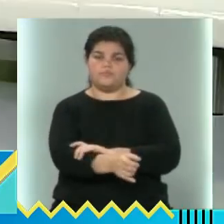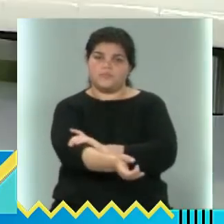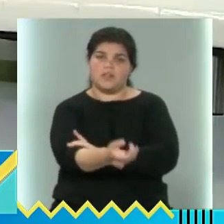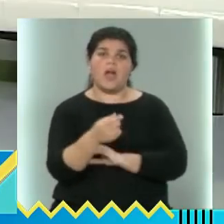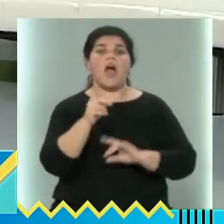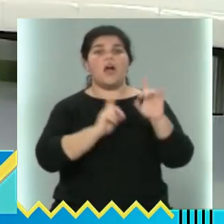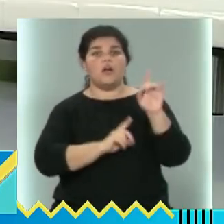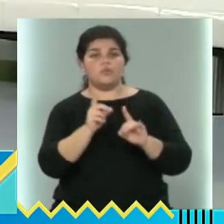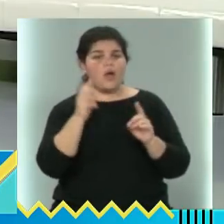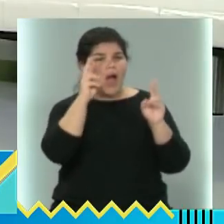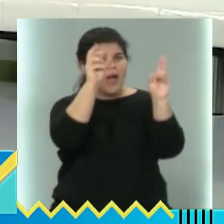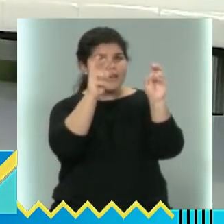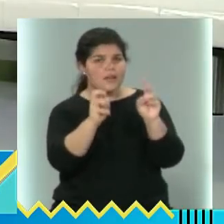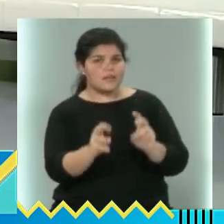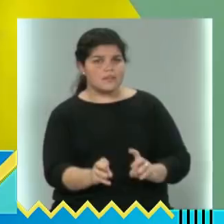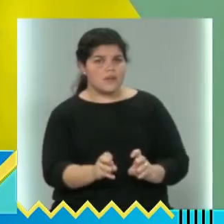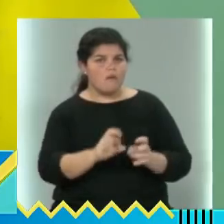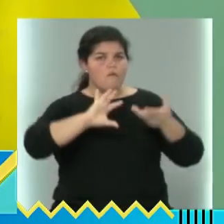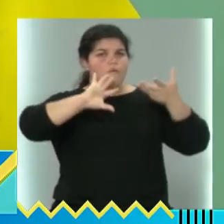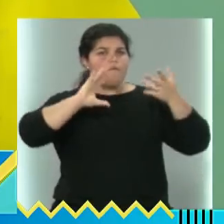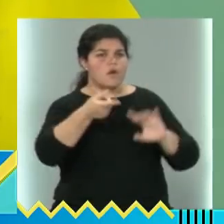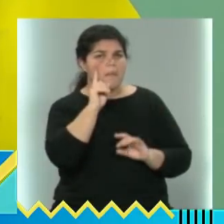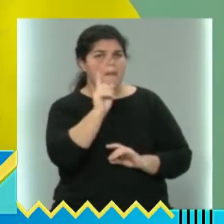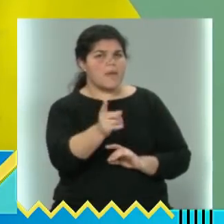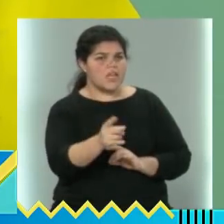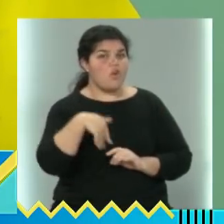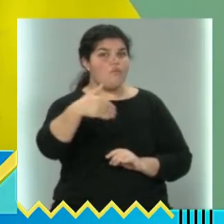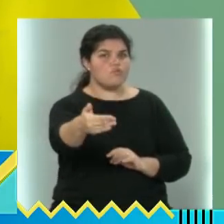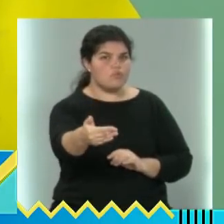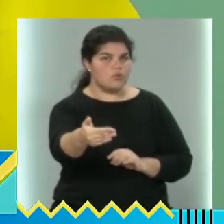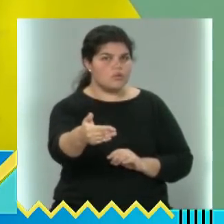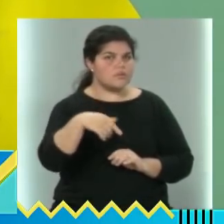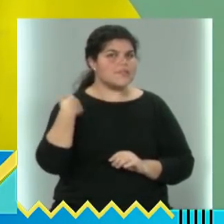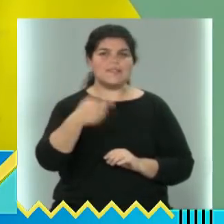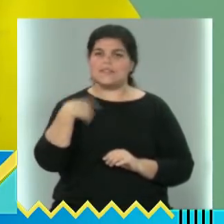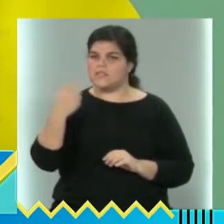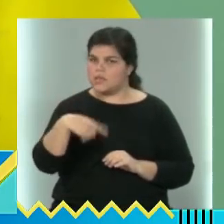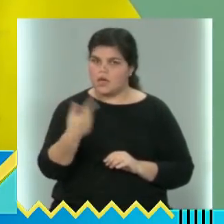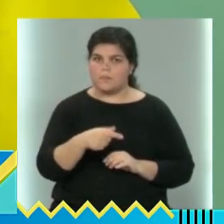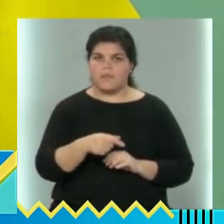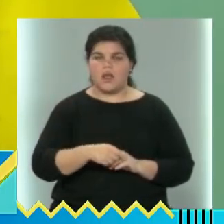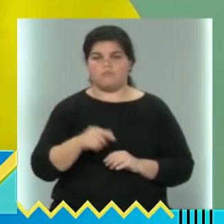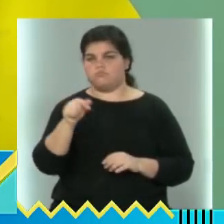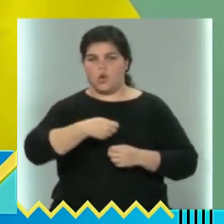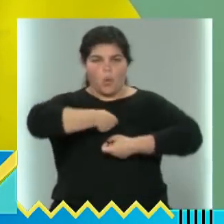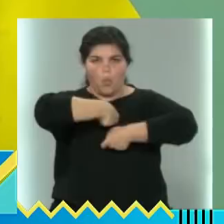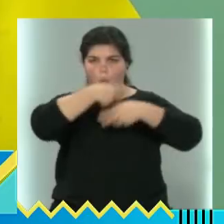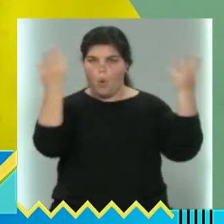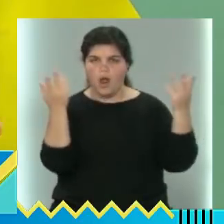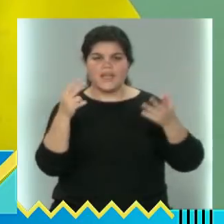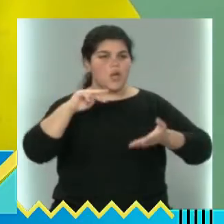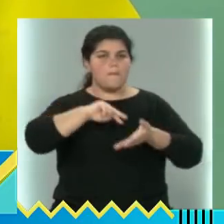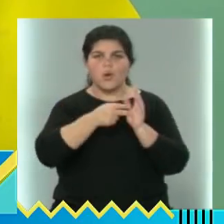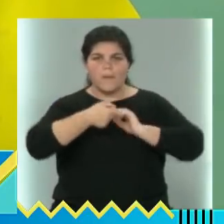los factores de riesgo que te pueden llegar a provocar un accidente, siempre cualquier accidente está producido por un montón